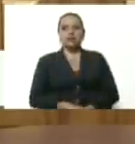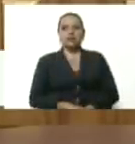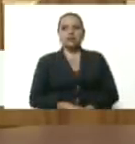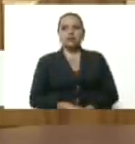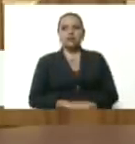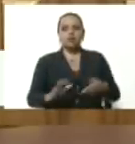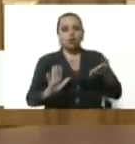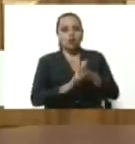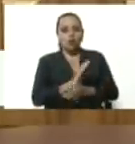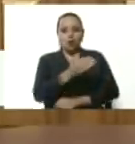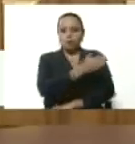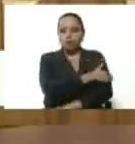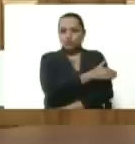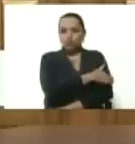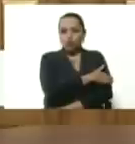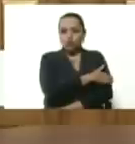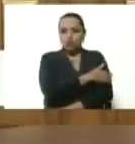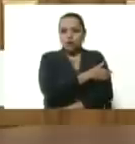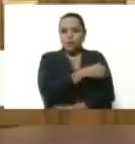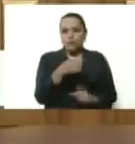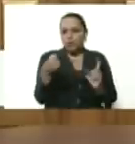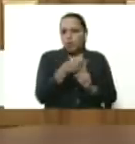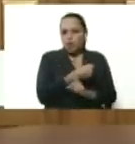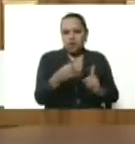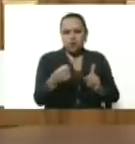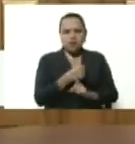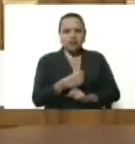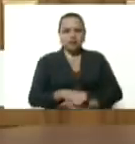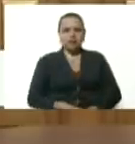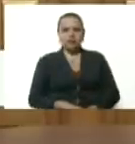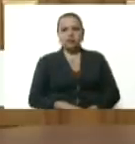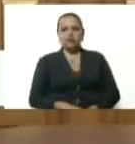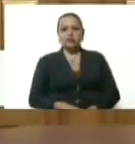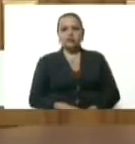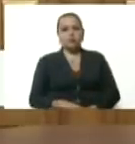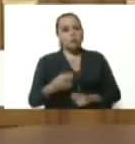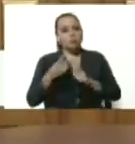la oposición violenta, polemológicamente hablando.